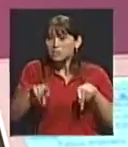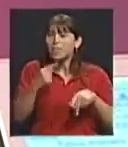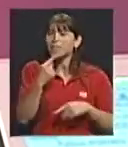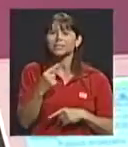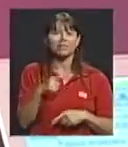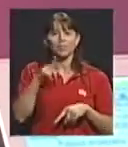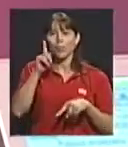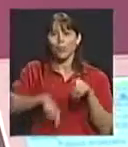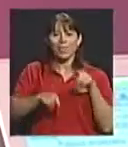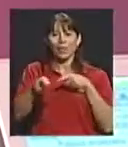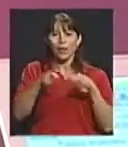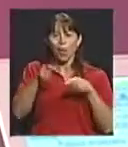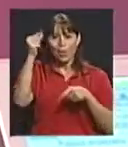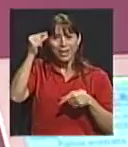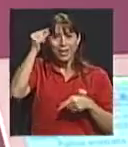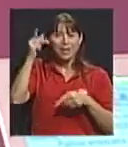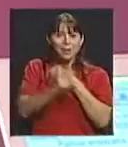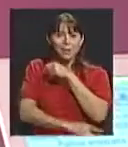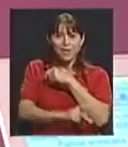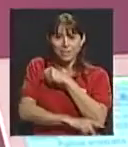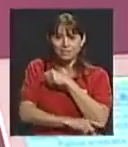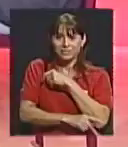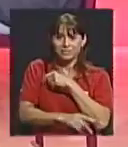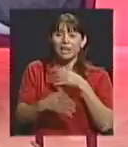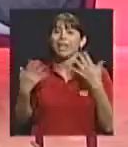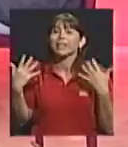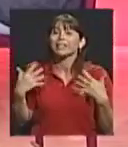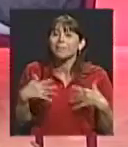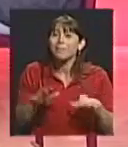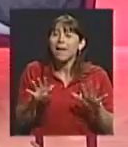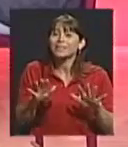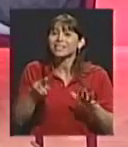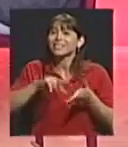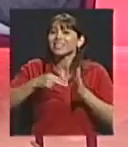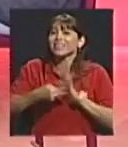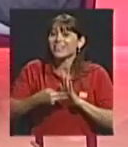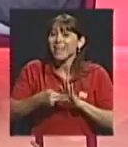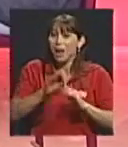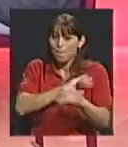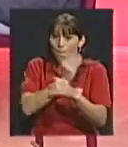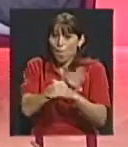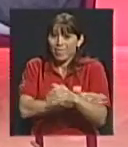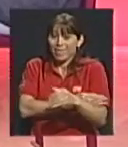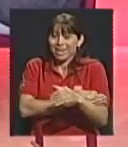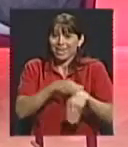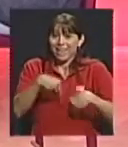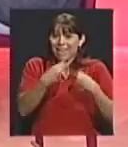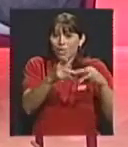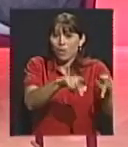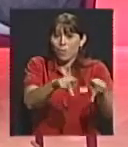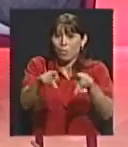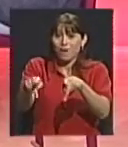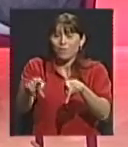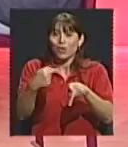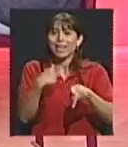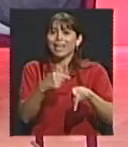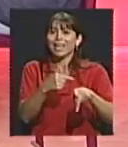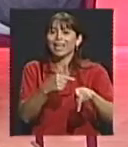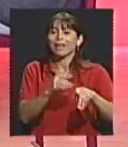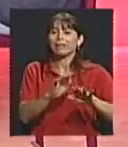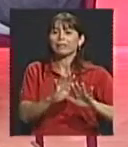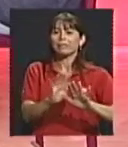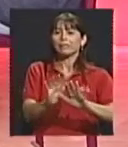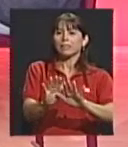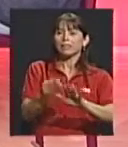país es más lo declinó declinó el el poder que le confirió el pueblo y se lo dio a una junta de notables alguien que dice que no puede